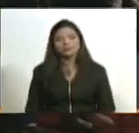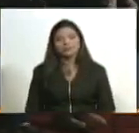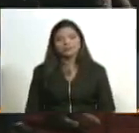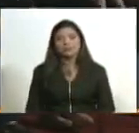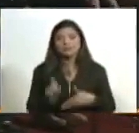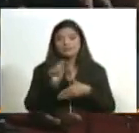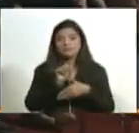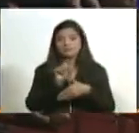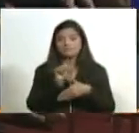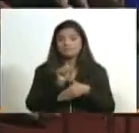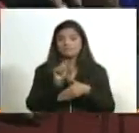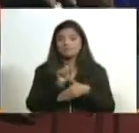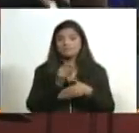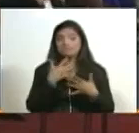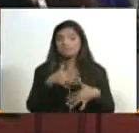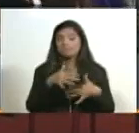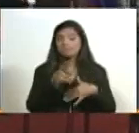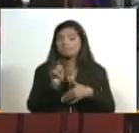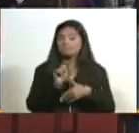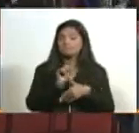Telesur, si no fuera por Telesur,